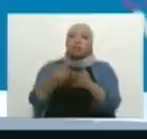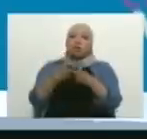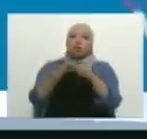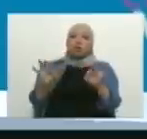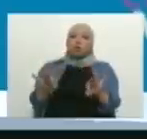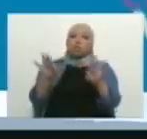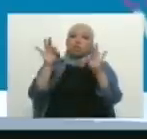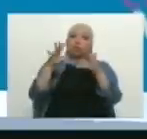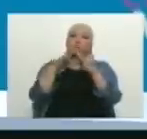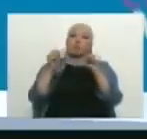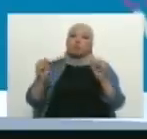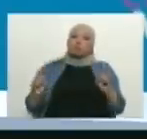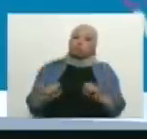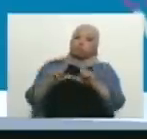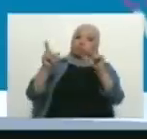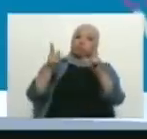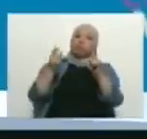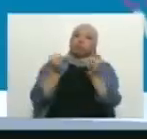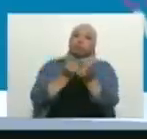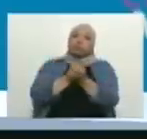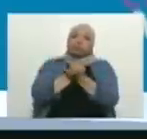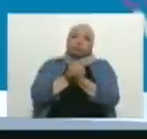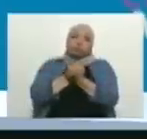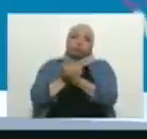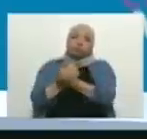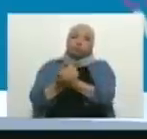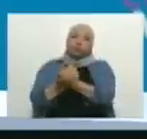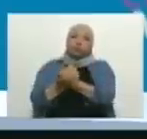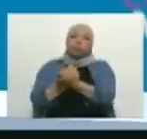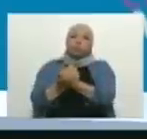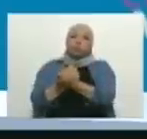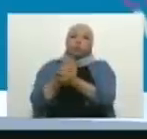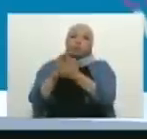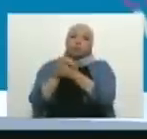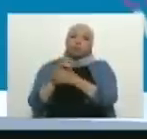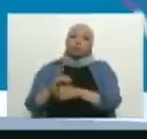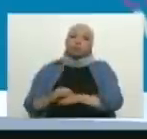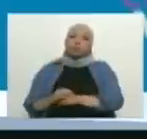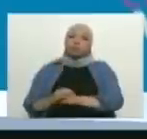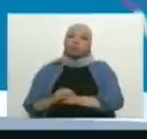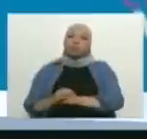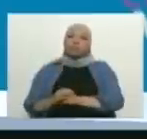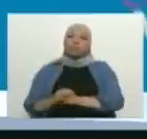especial, admiración y mucho amor, Cira.